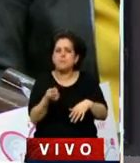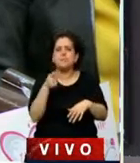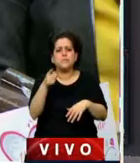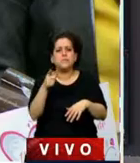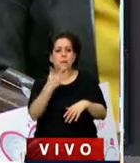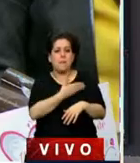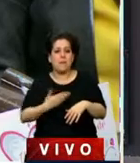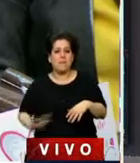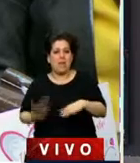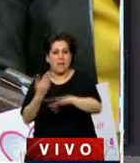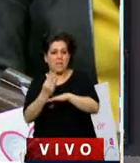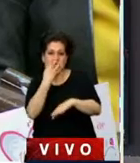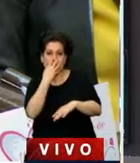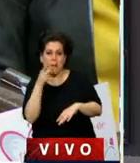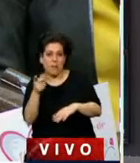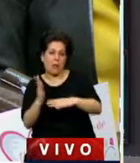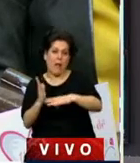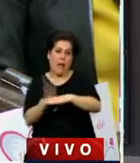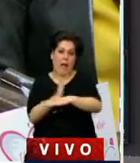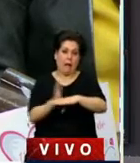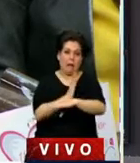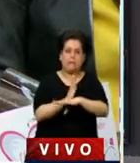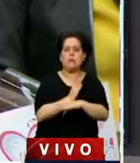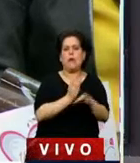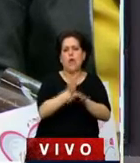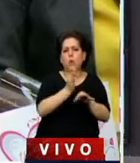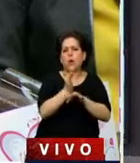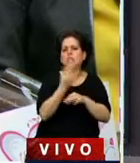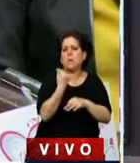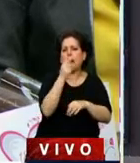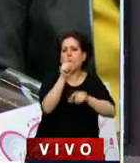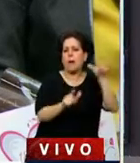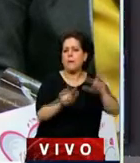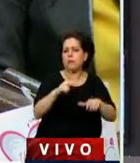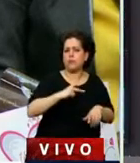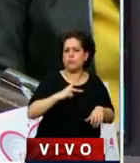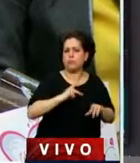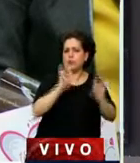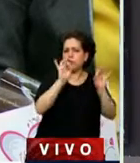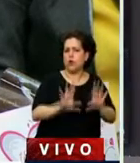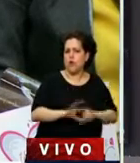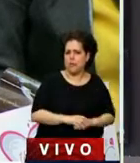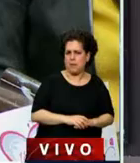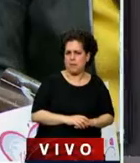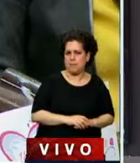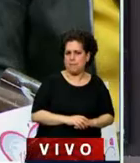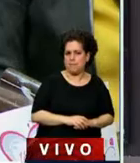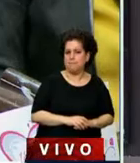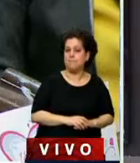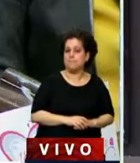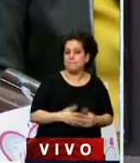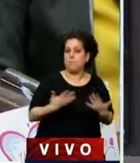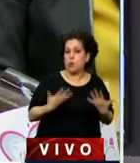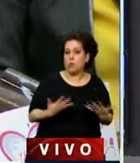como se venía manejando, que era un monto fijo y la inflación nos complicaba al interior con